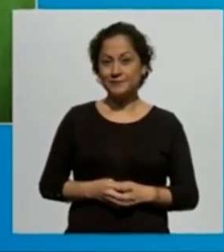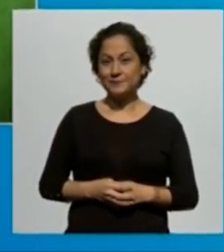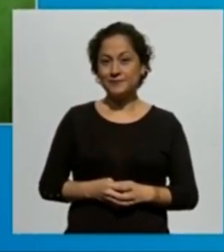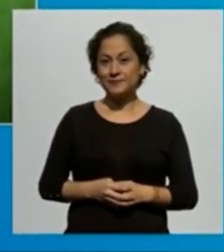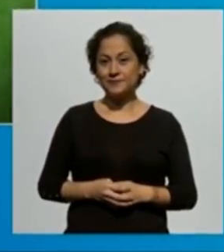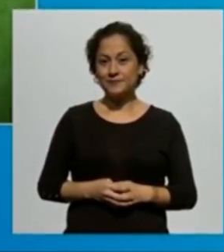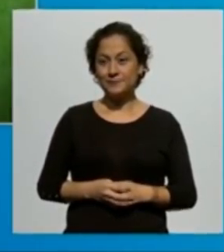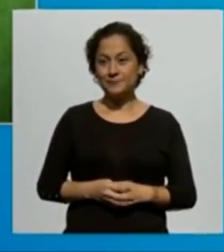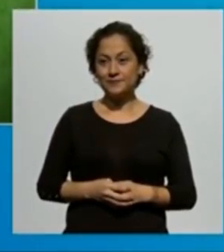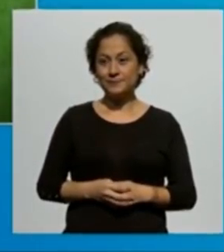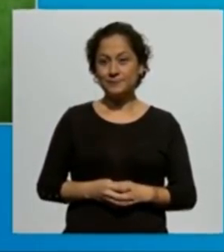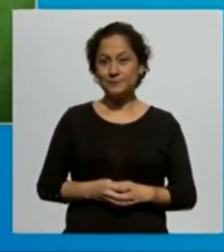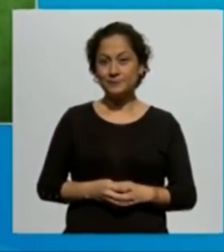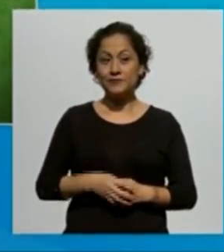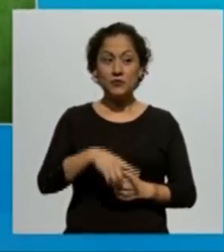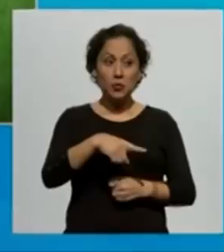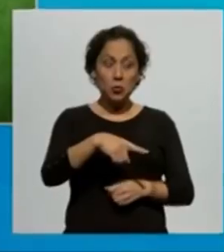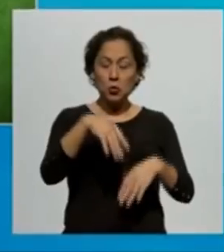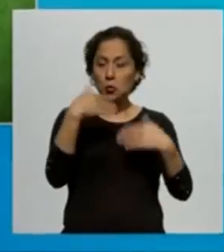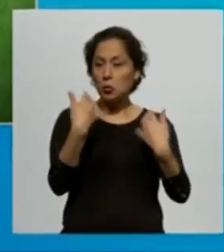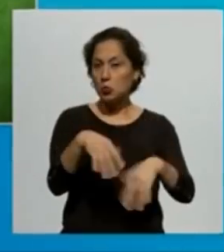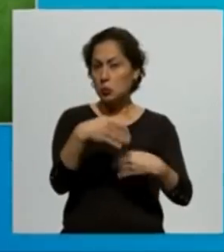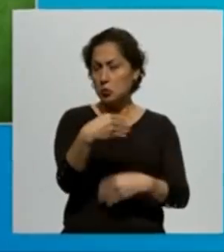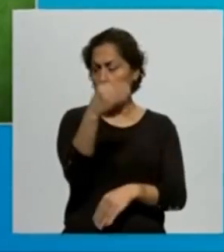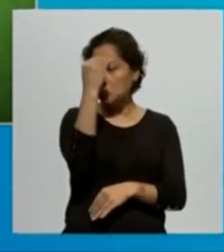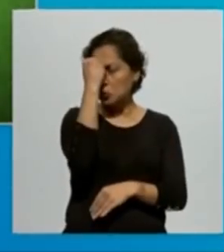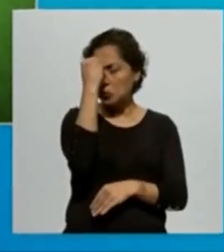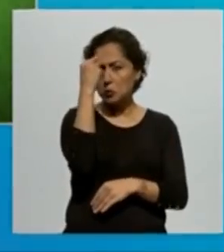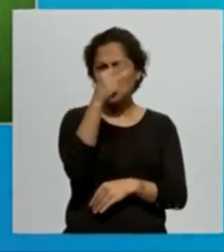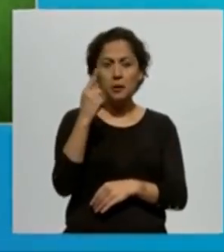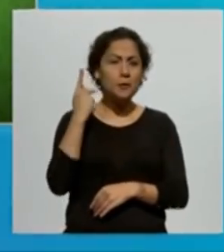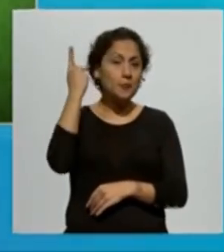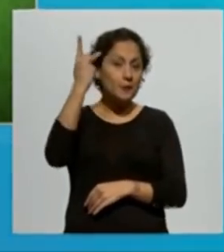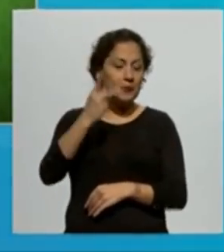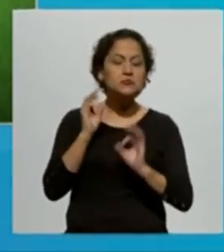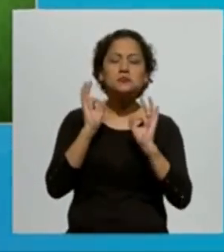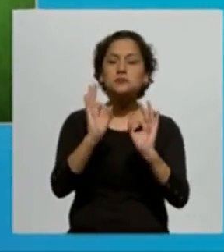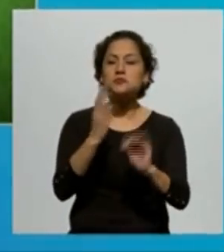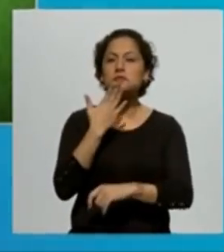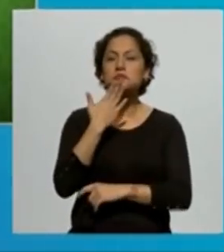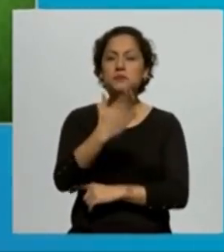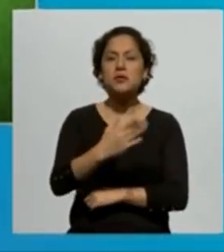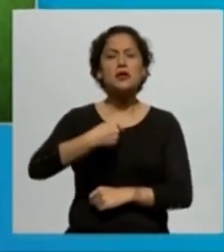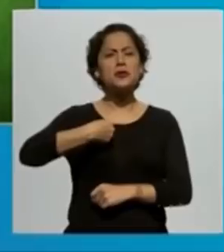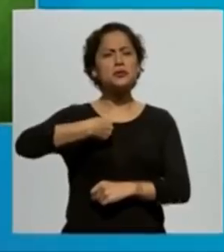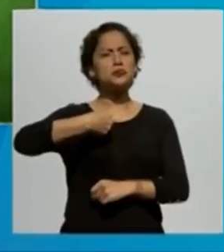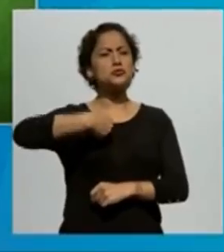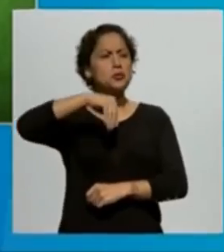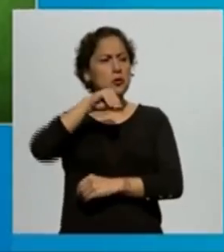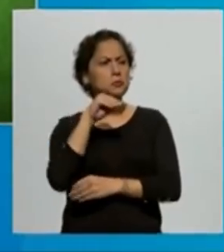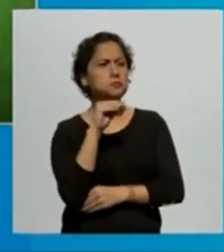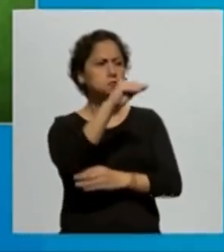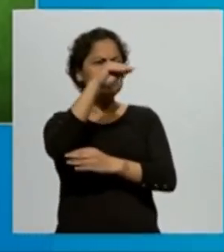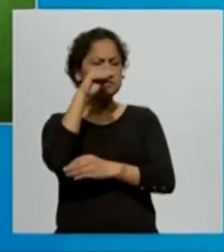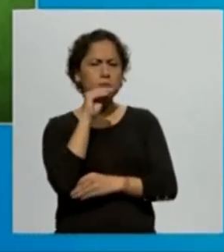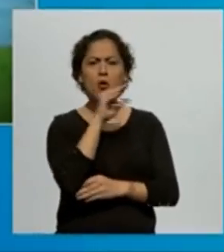24. ¡Ay, qué sabio que es mi príncipe! ¡Lucharé contra dragones si hace